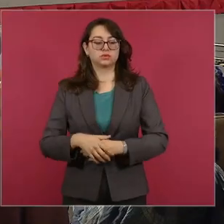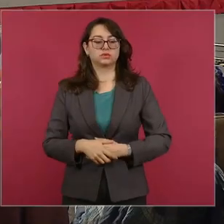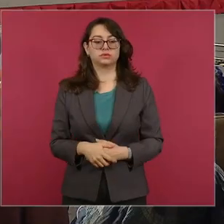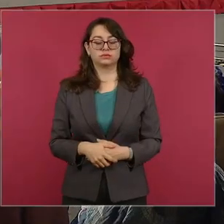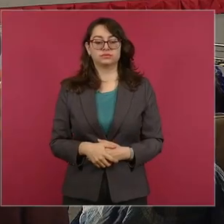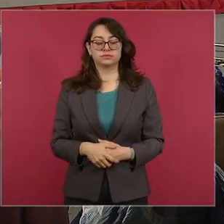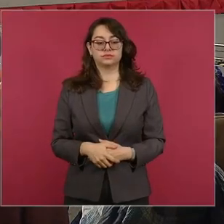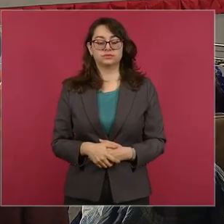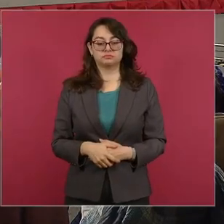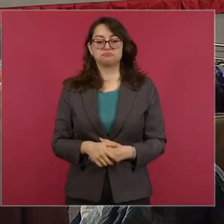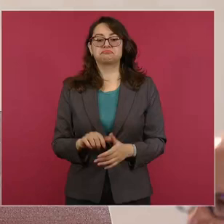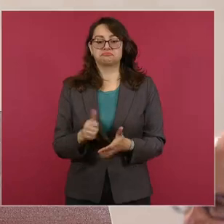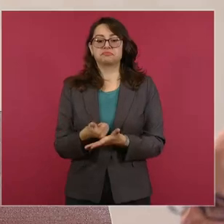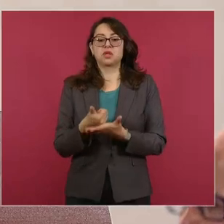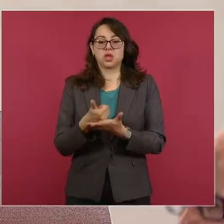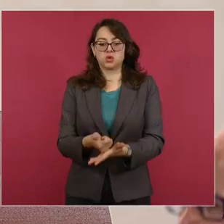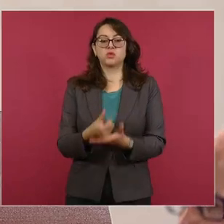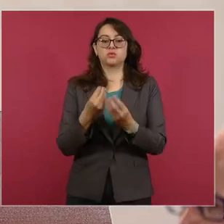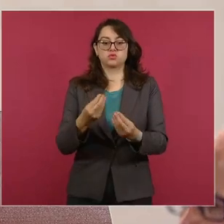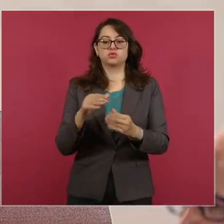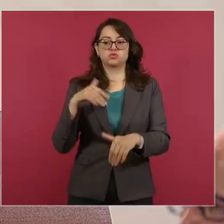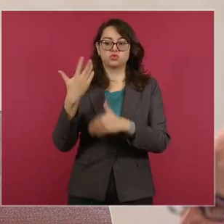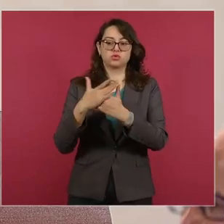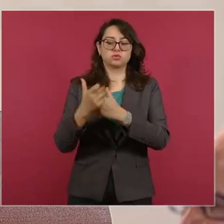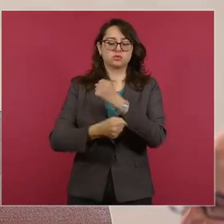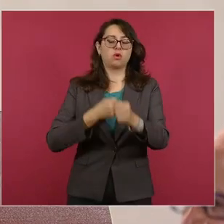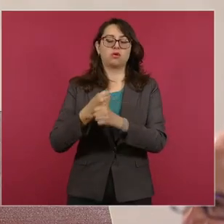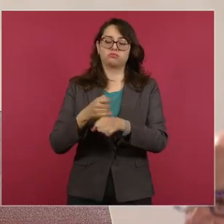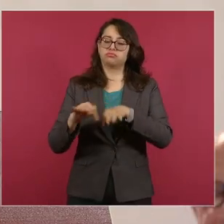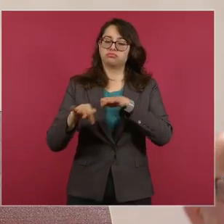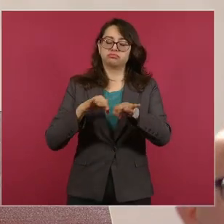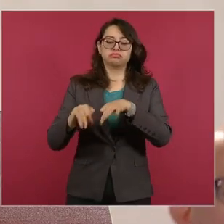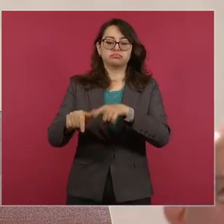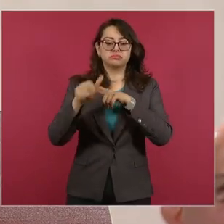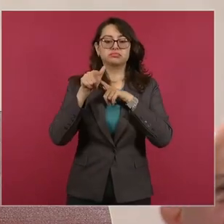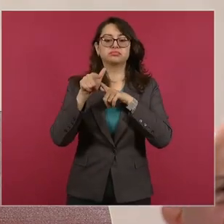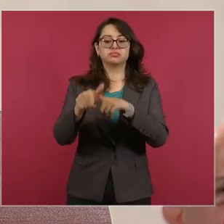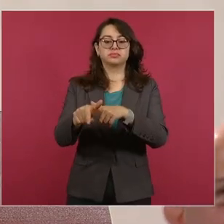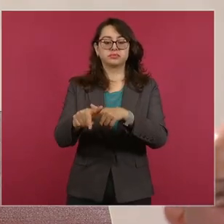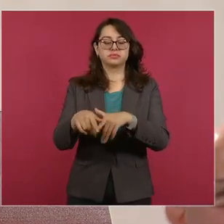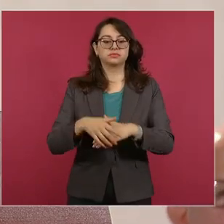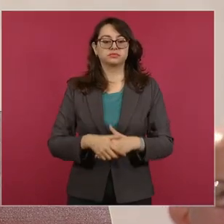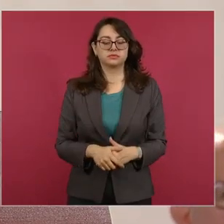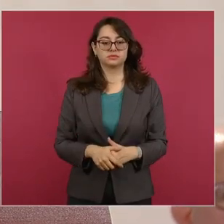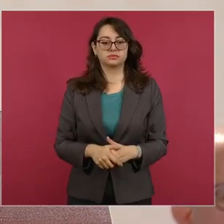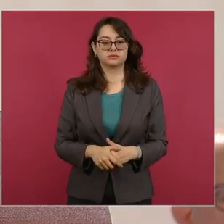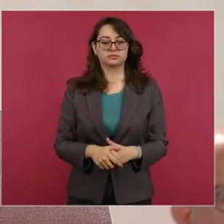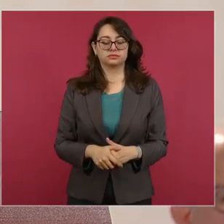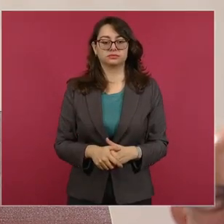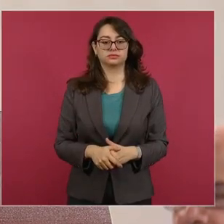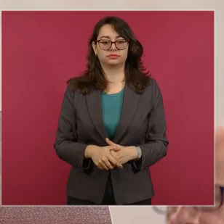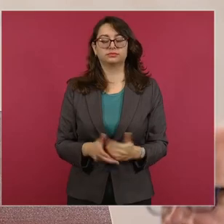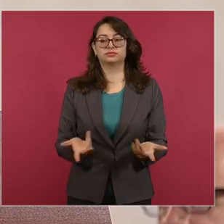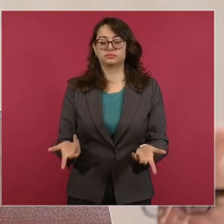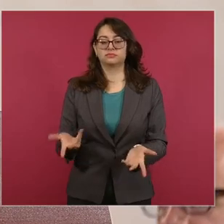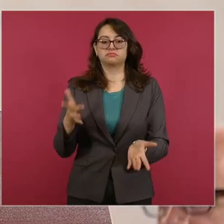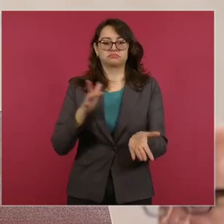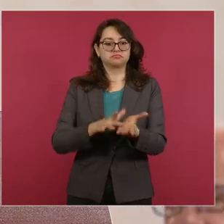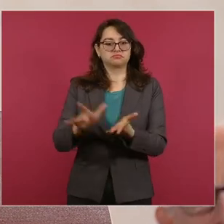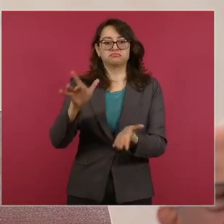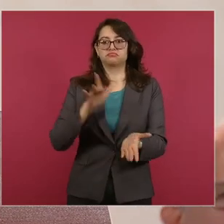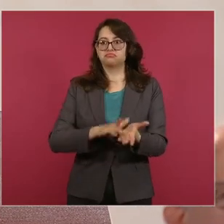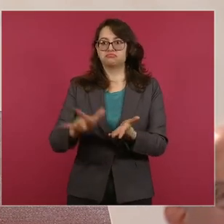Y esto va a ayudar mucho, porque ya están garantizados los apoyos